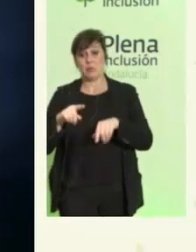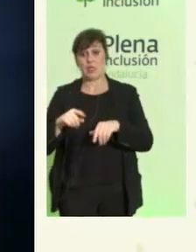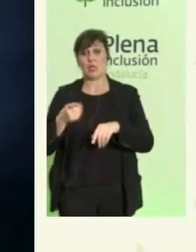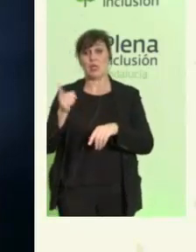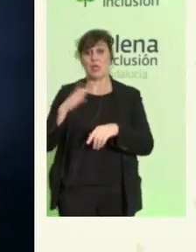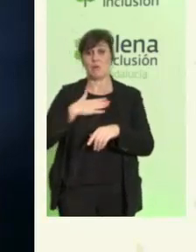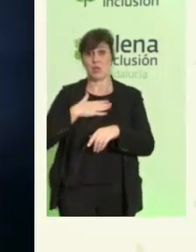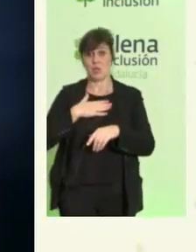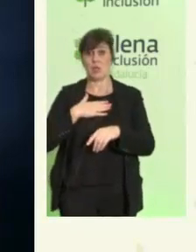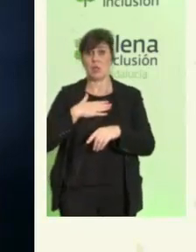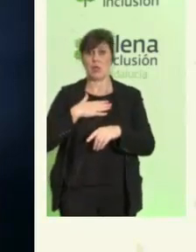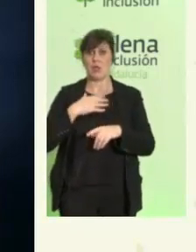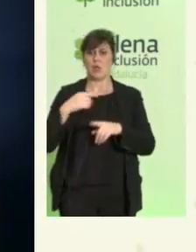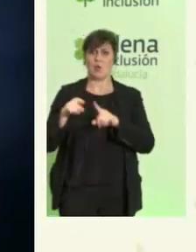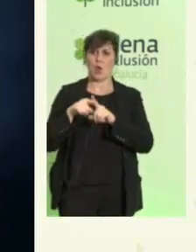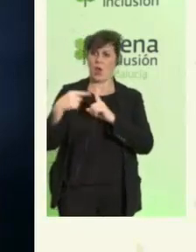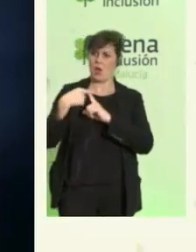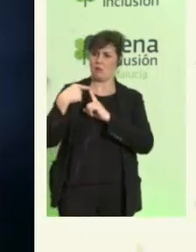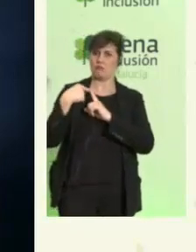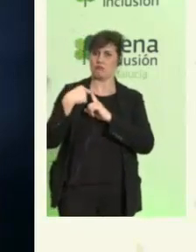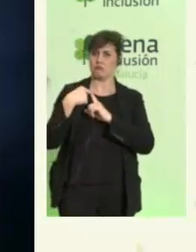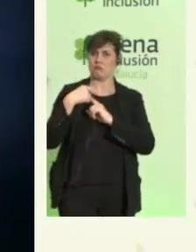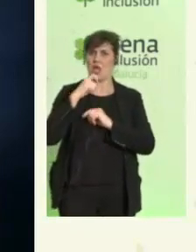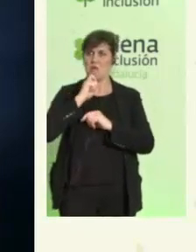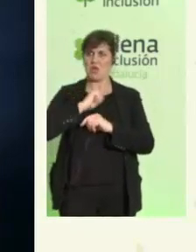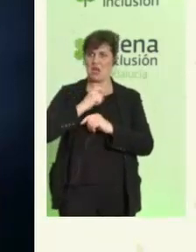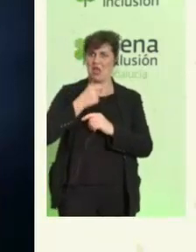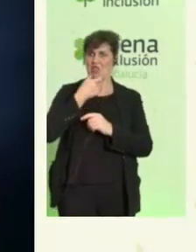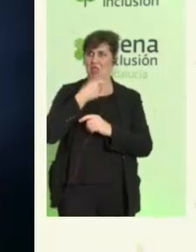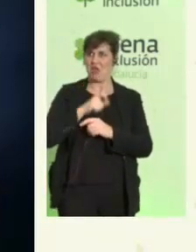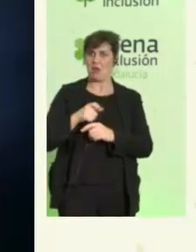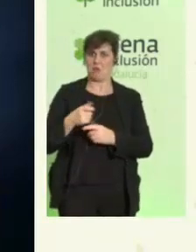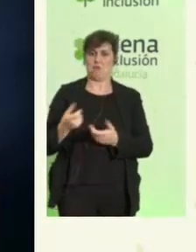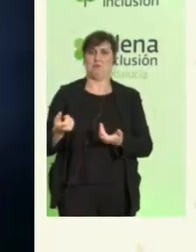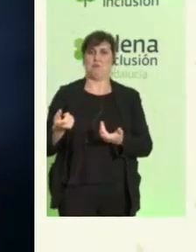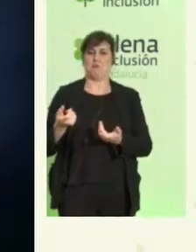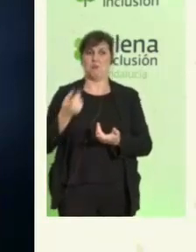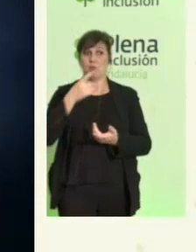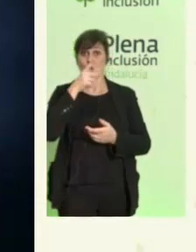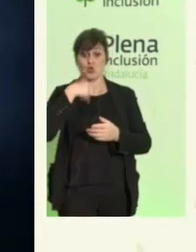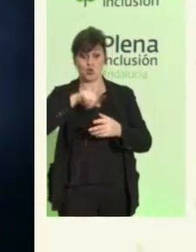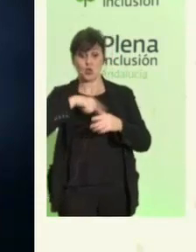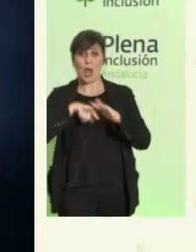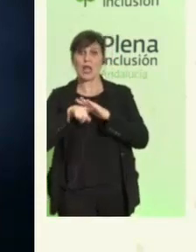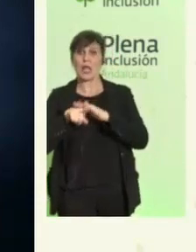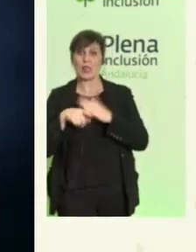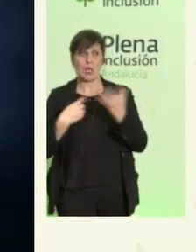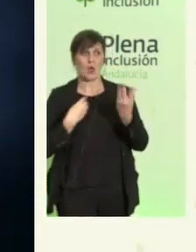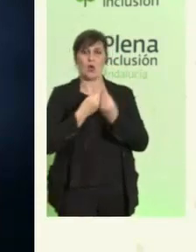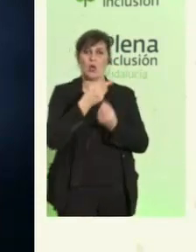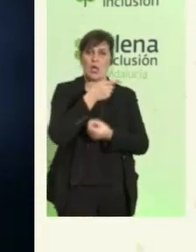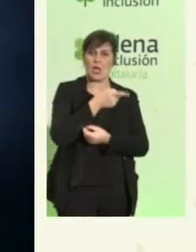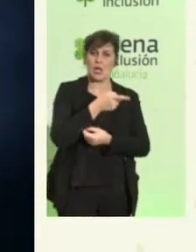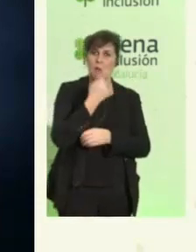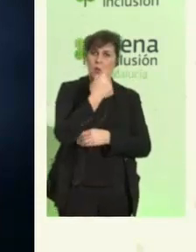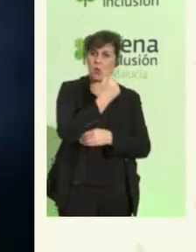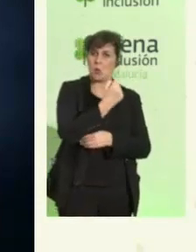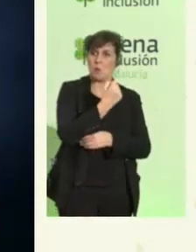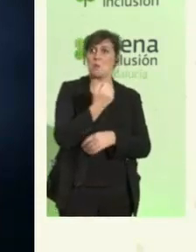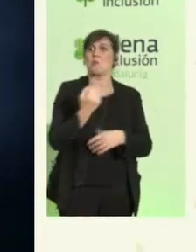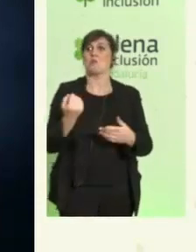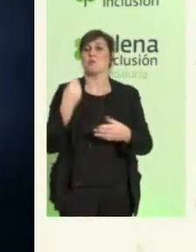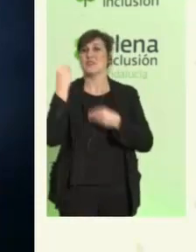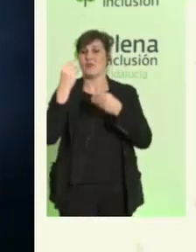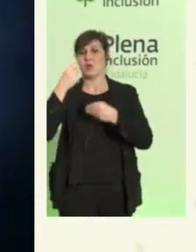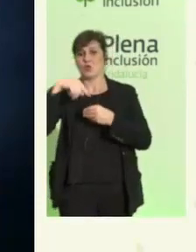agencia, porque nosotros somos la agencia que apoyaba a Tyrone, porque aunque eran las opciones de Tyrone, pensamos que nosotros no estamos